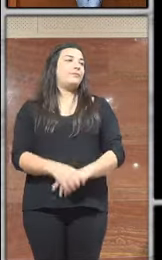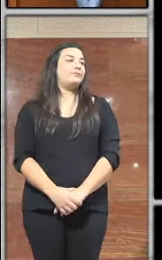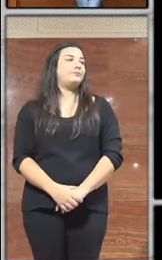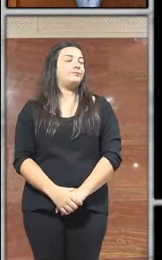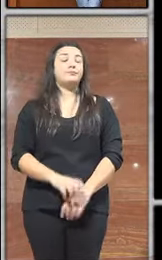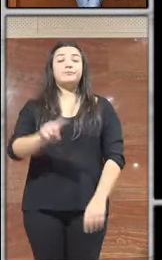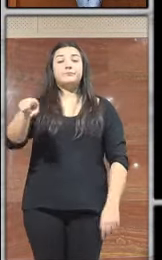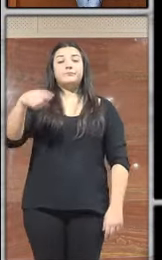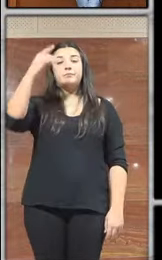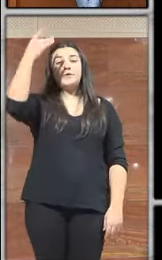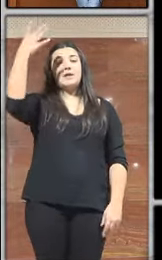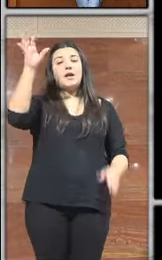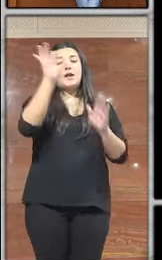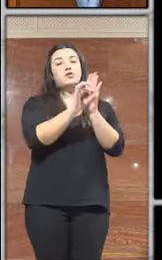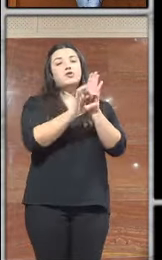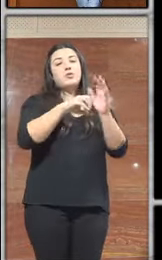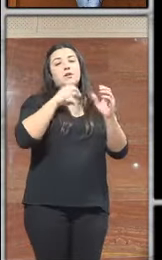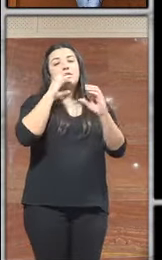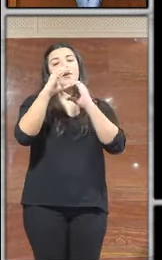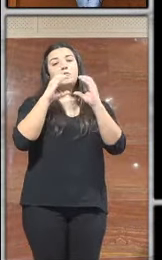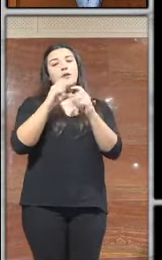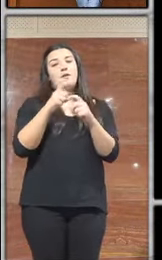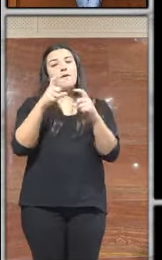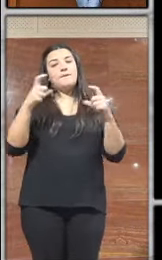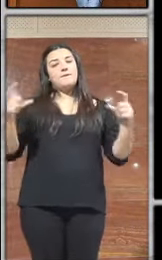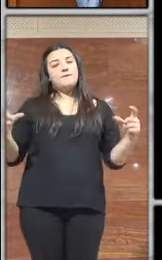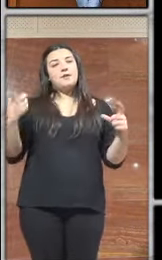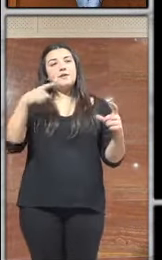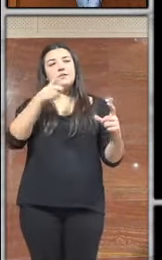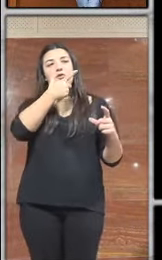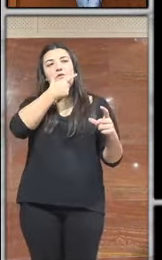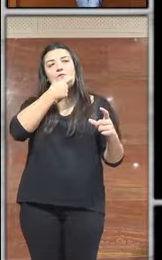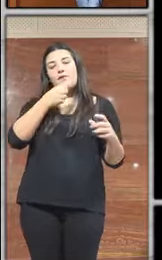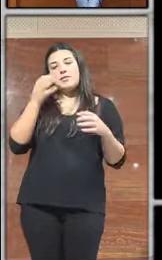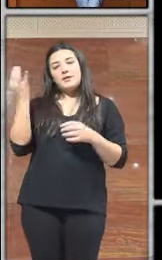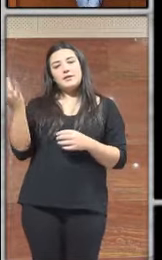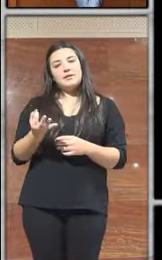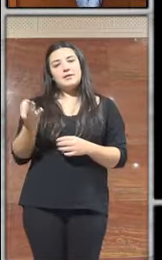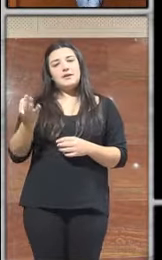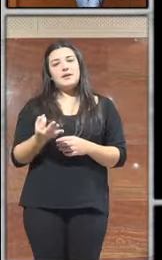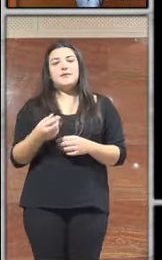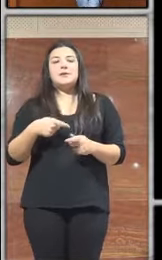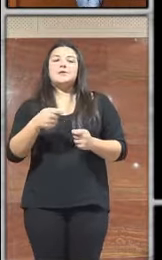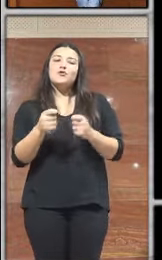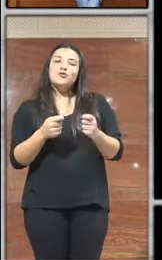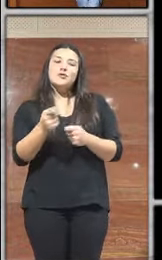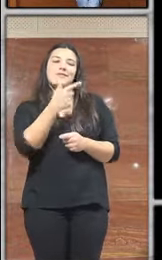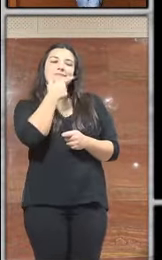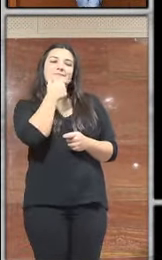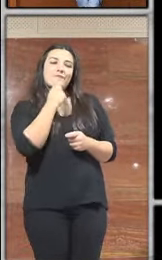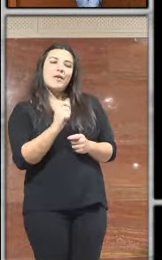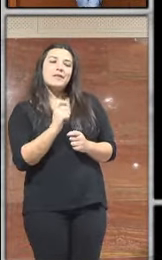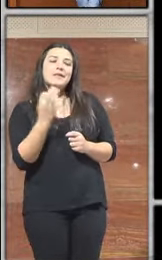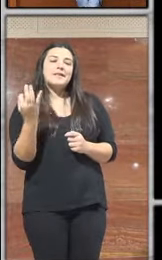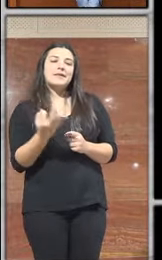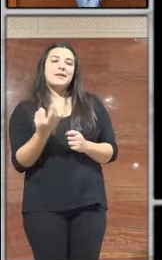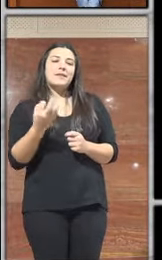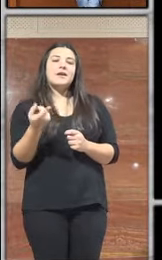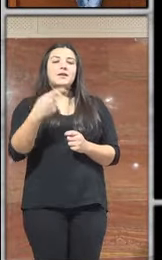sobre software de comunicación aumentativa que sea sencillo, que sea conceptualmente fácil de manejar, y además que sea muy